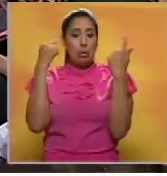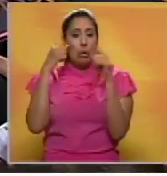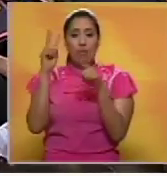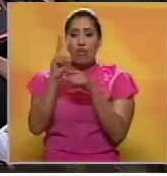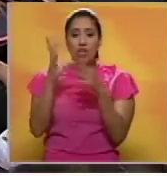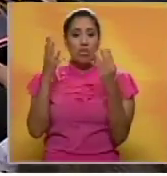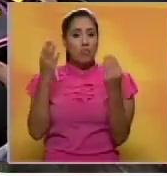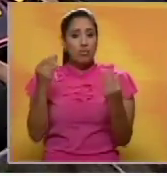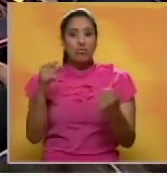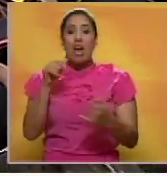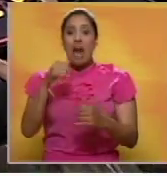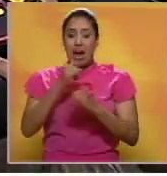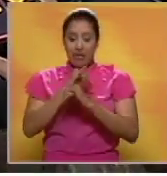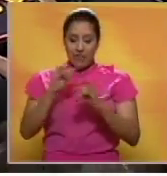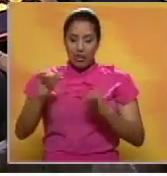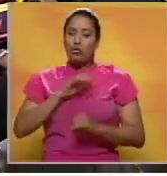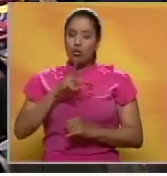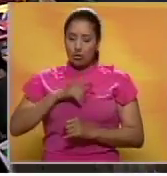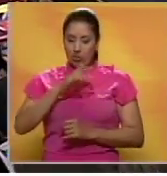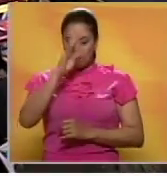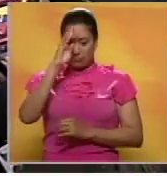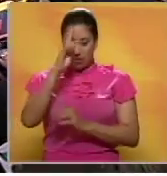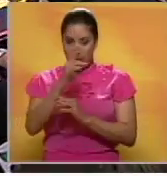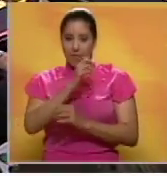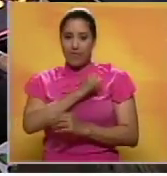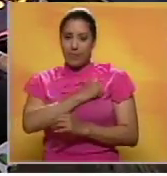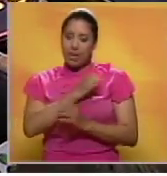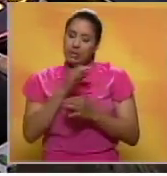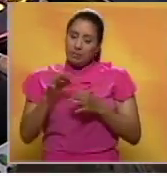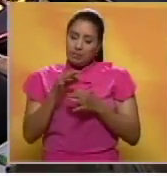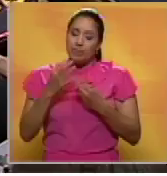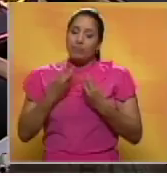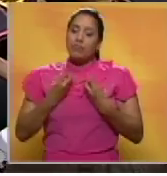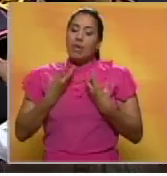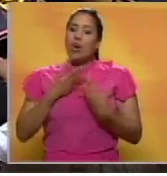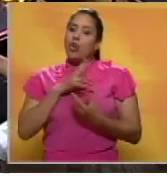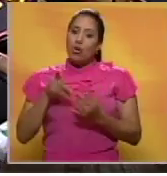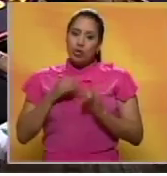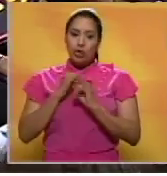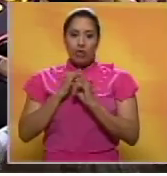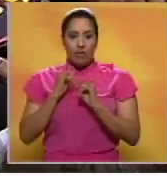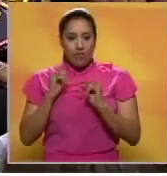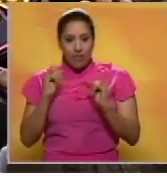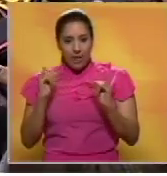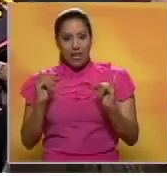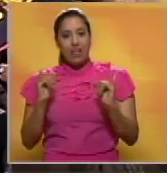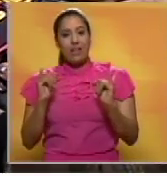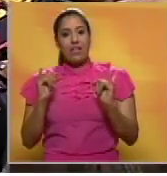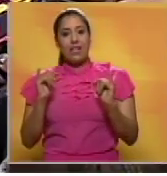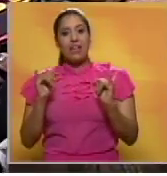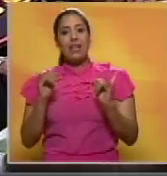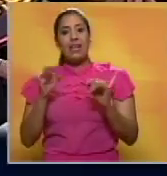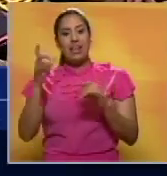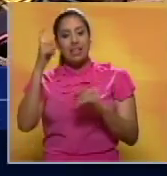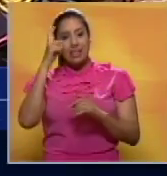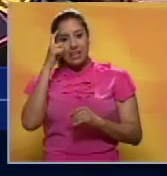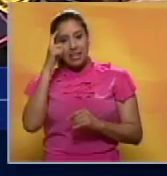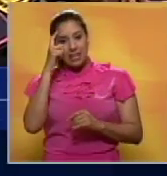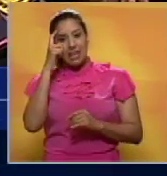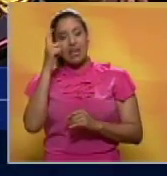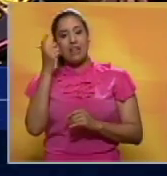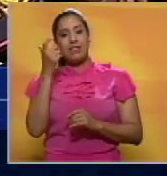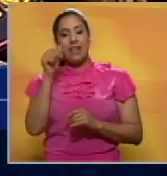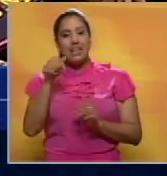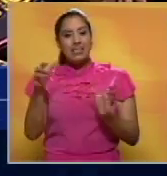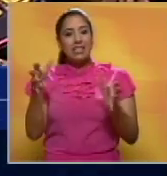y finalmente en un acto muy cristiano, muy espiritual, hemos culminado la sesión,